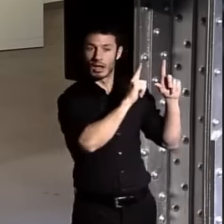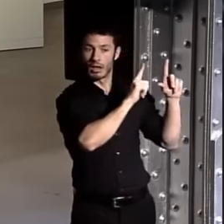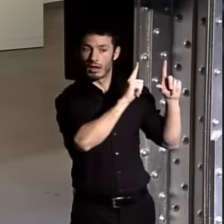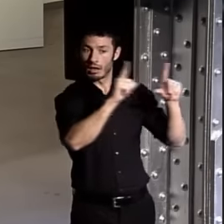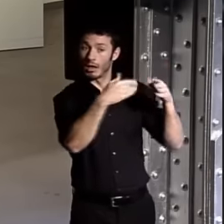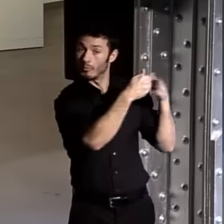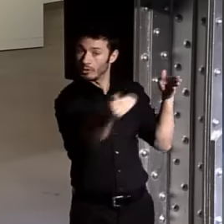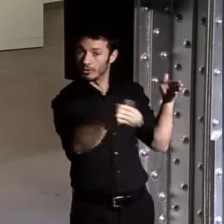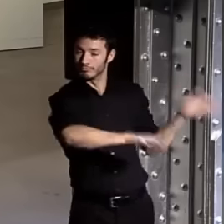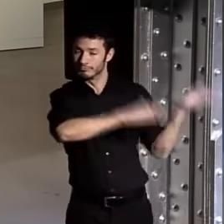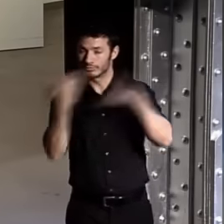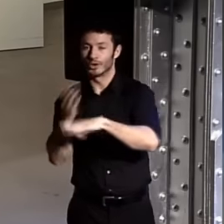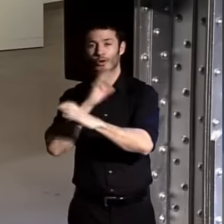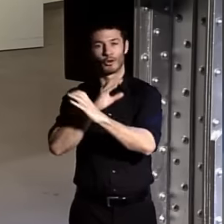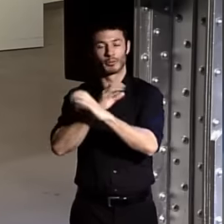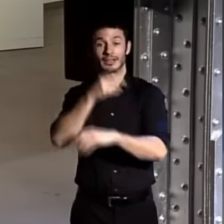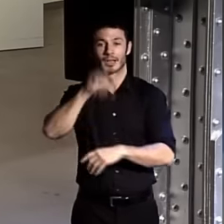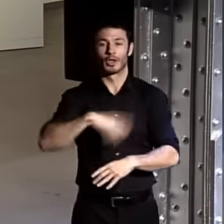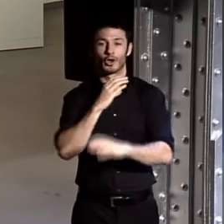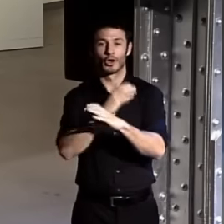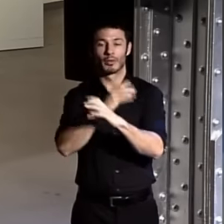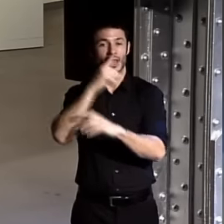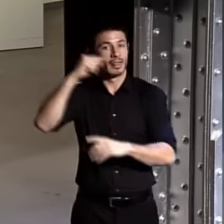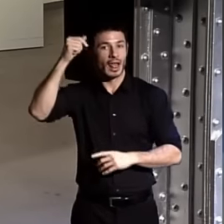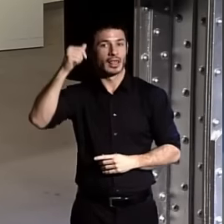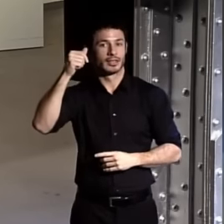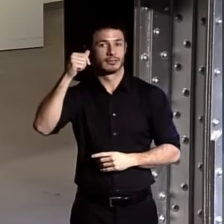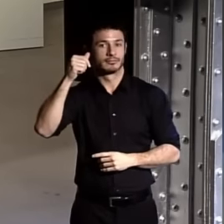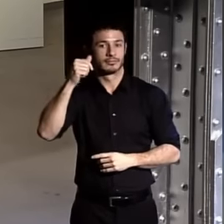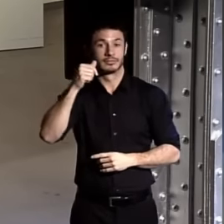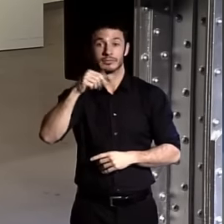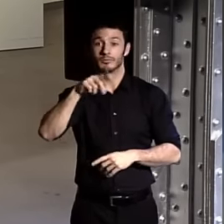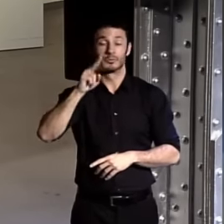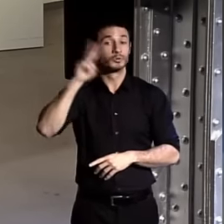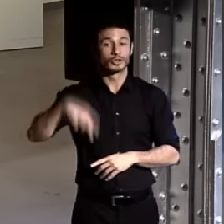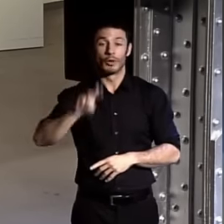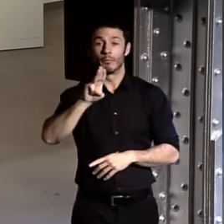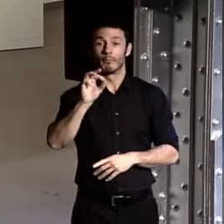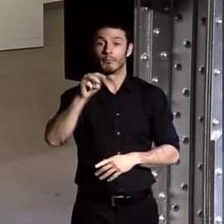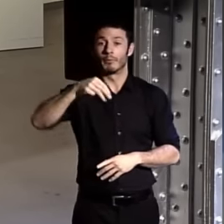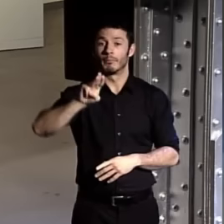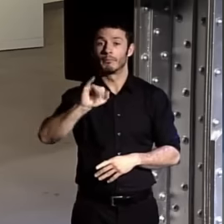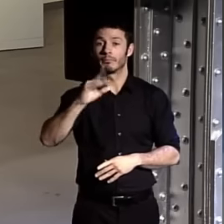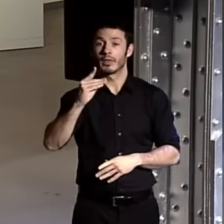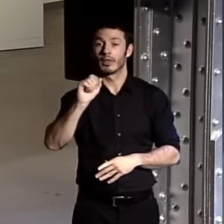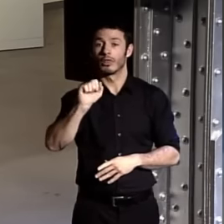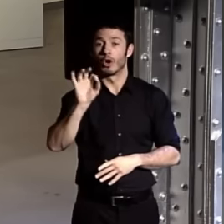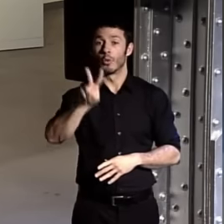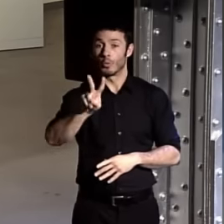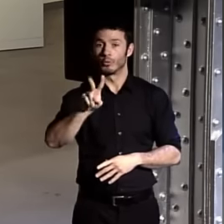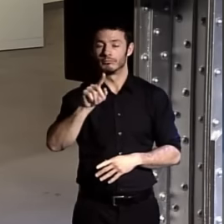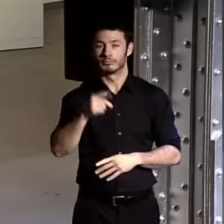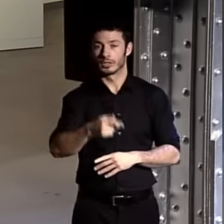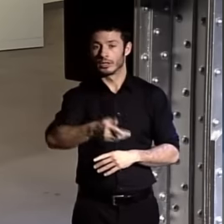exposición tenemos el cómic sobre Dalí que hizo el Jos pomp pidu cuando se hizo la exposición de dí en París y que después vino a